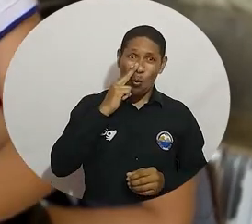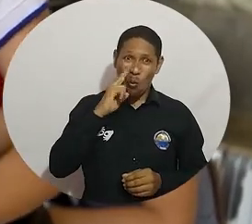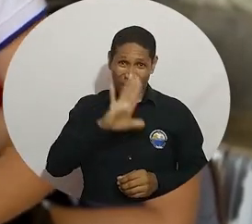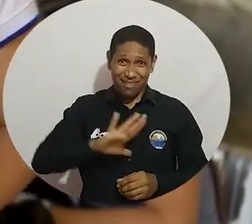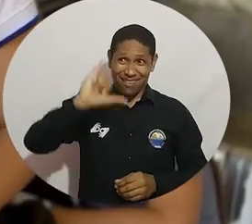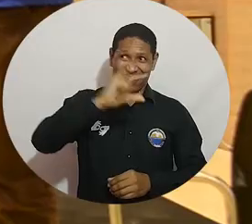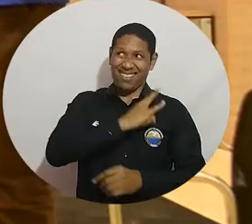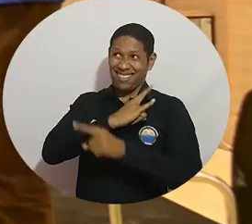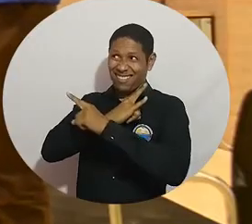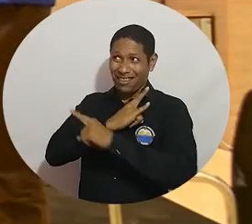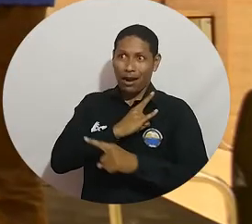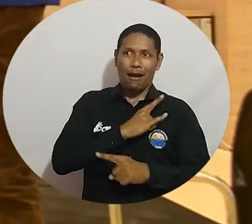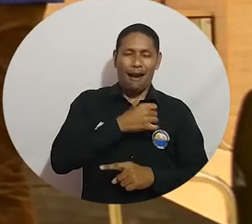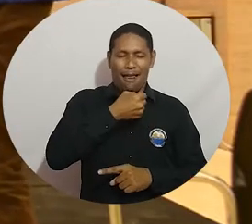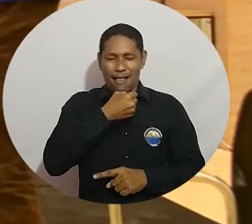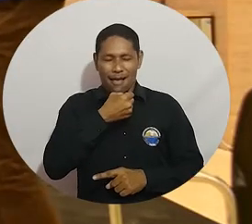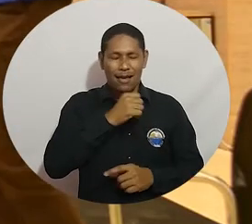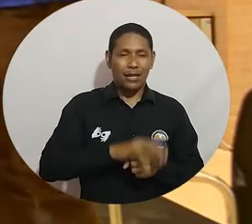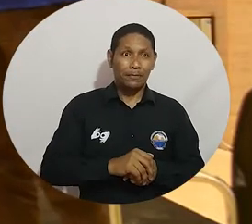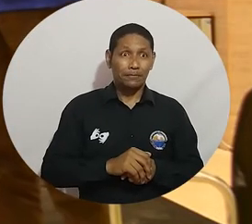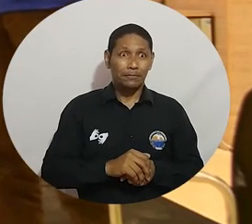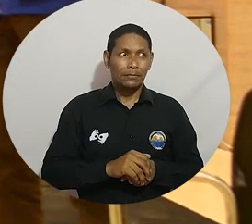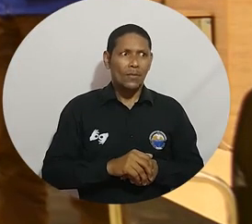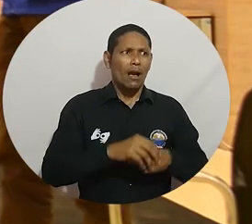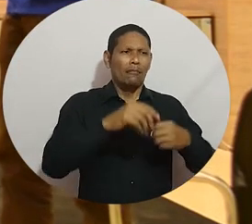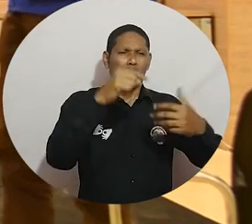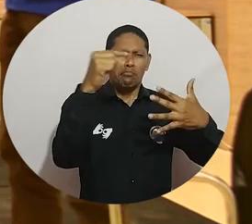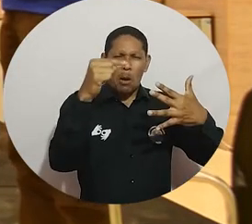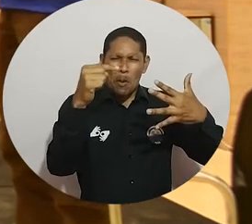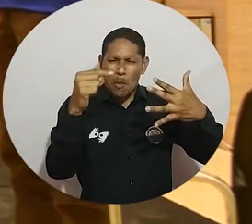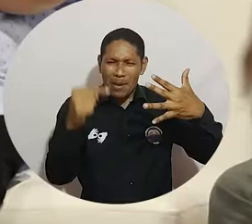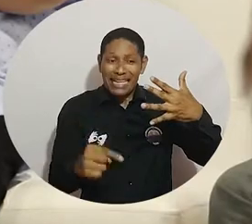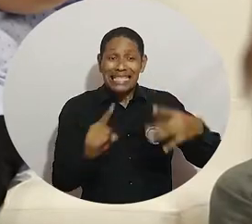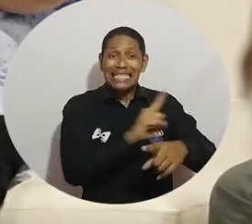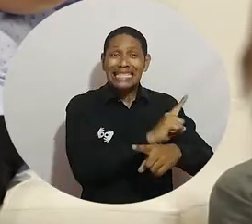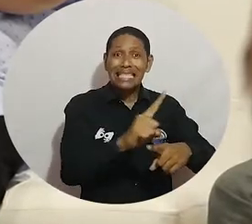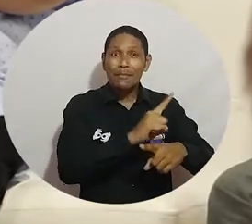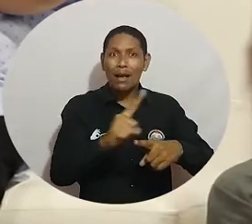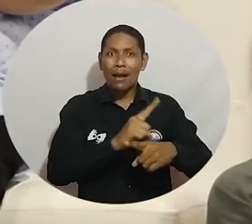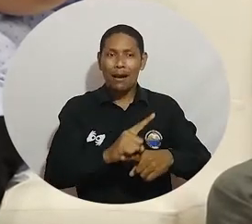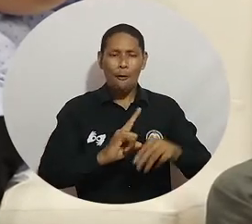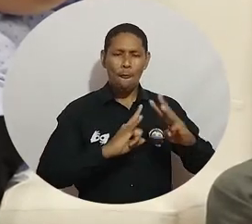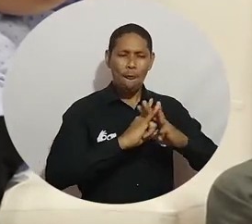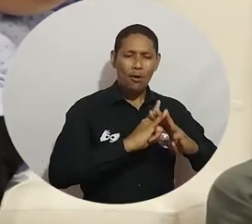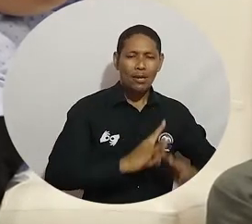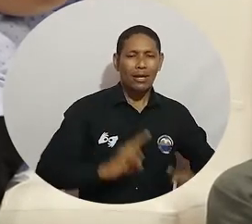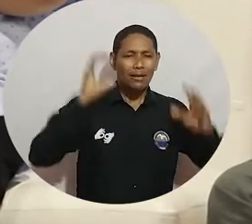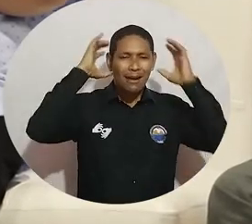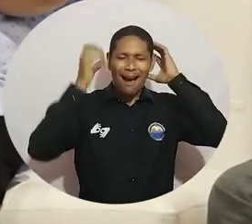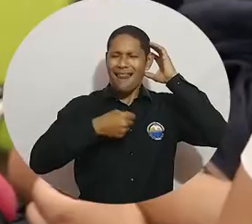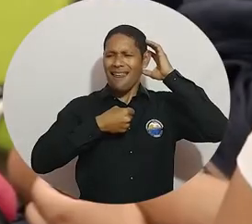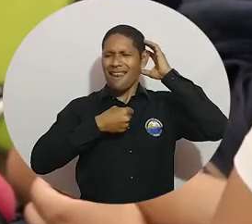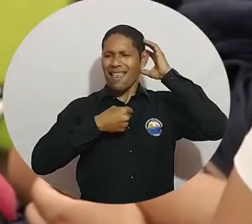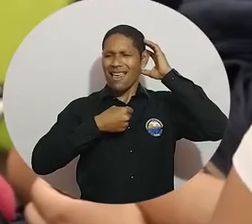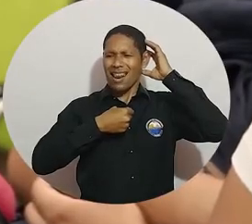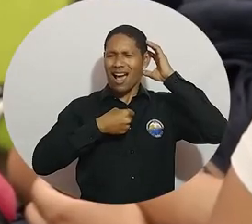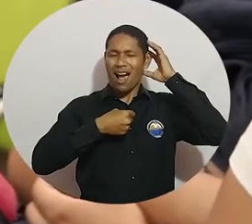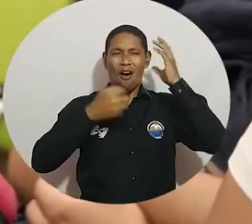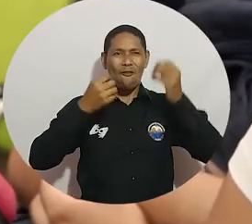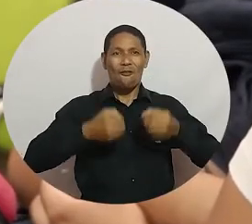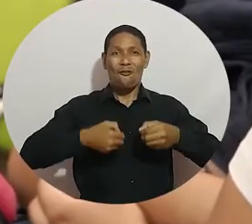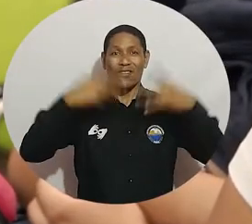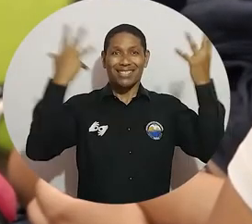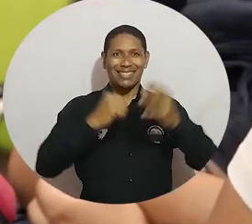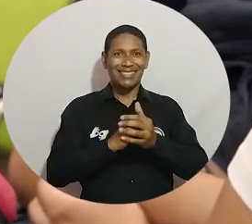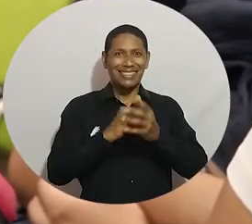Universitaria Nacional. Con una variada agenda de eventos, culminó con éxito la semana Uni Magdalena Radio Fest, una